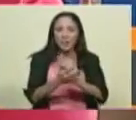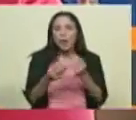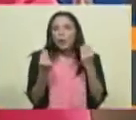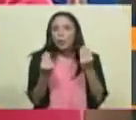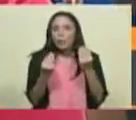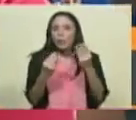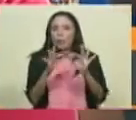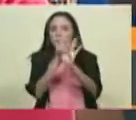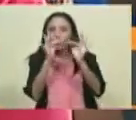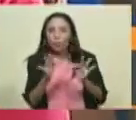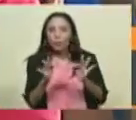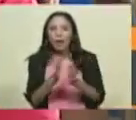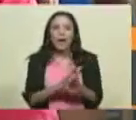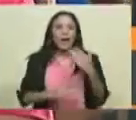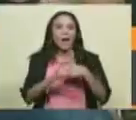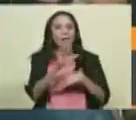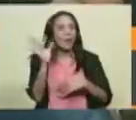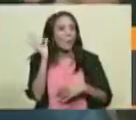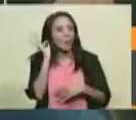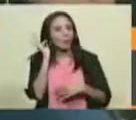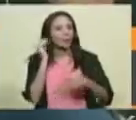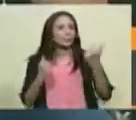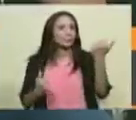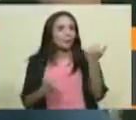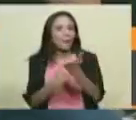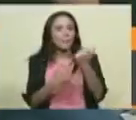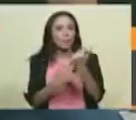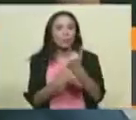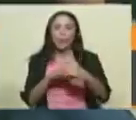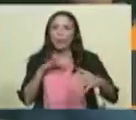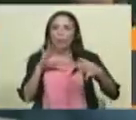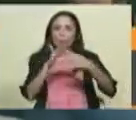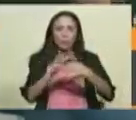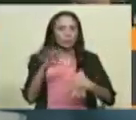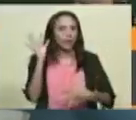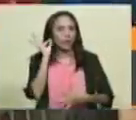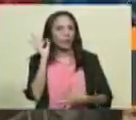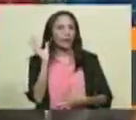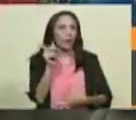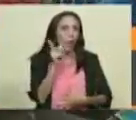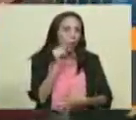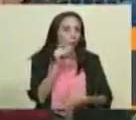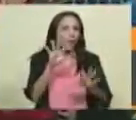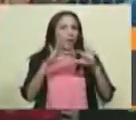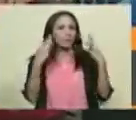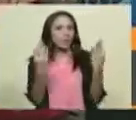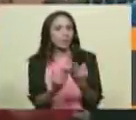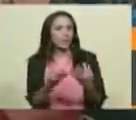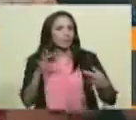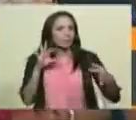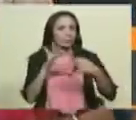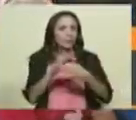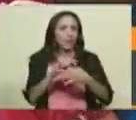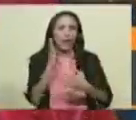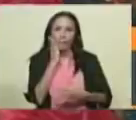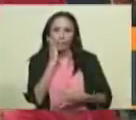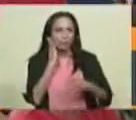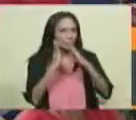es la patria mujer, es la matria, es la mujer unida, es el hogar, es la mujer madre,